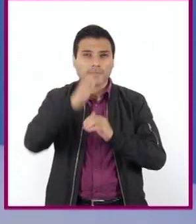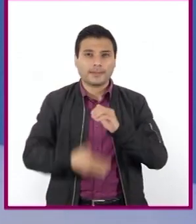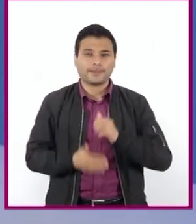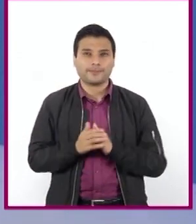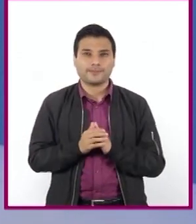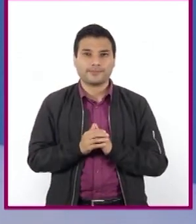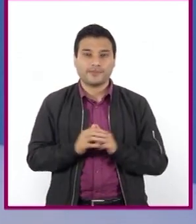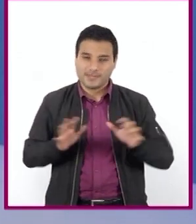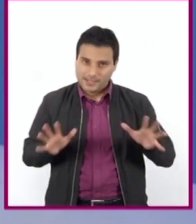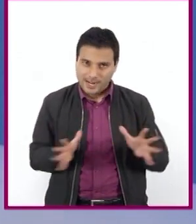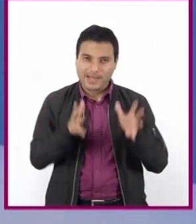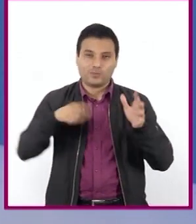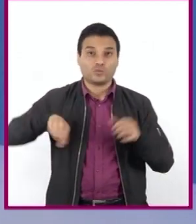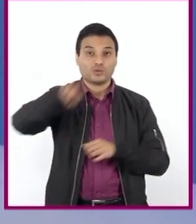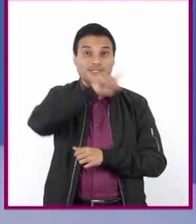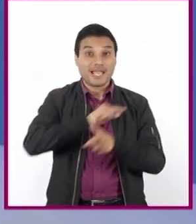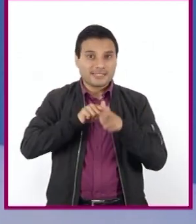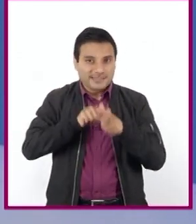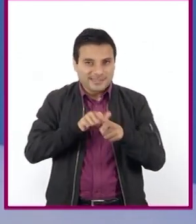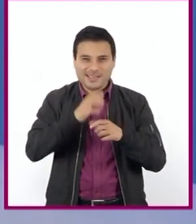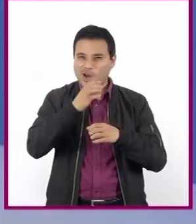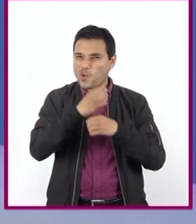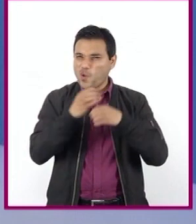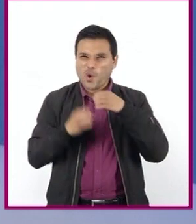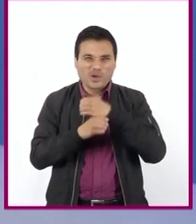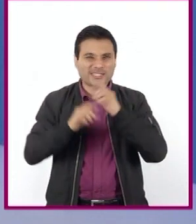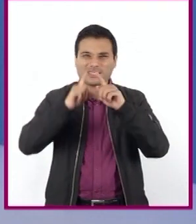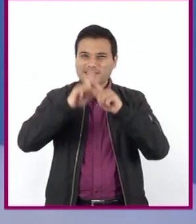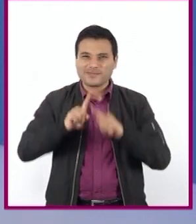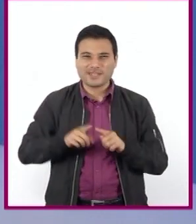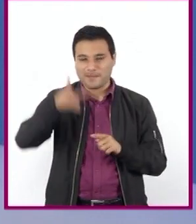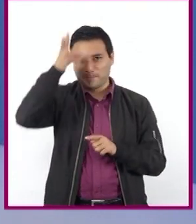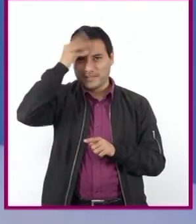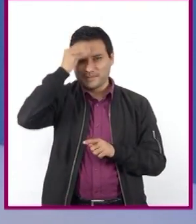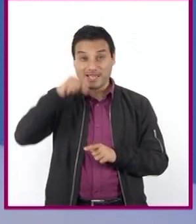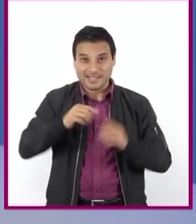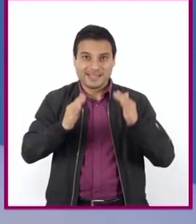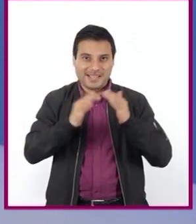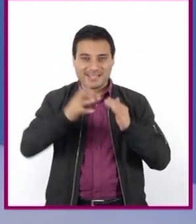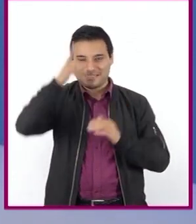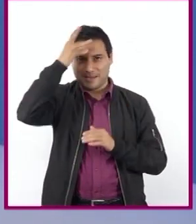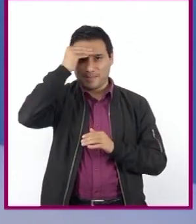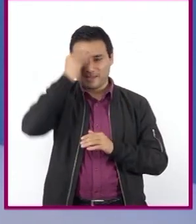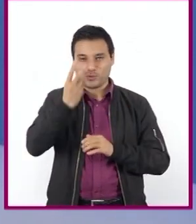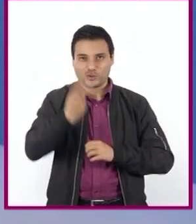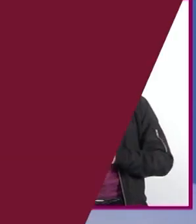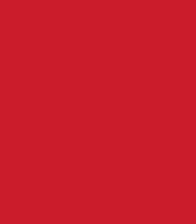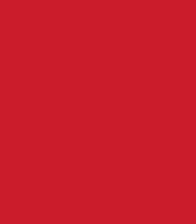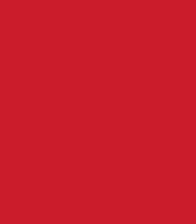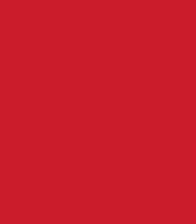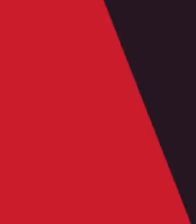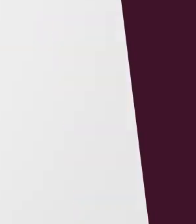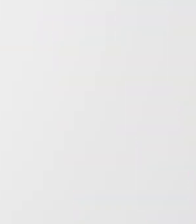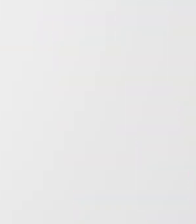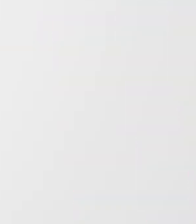los invitamos a que sigan descubriendo y explorando en Aprende en Casa 2.